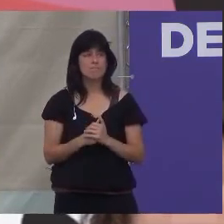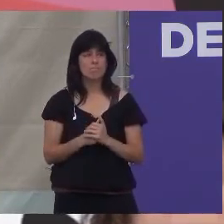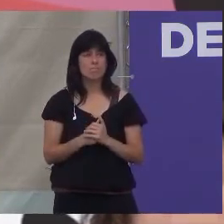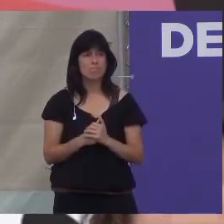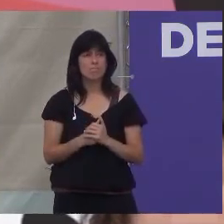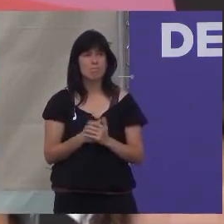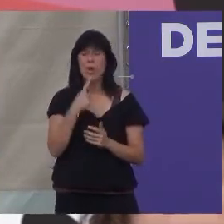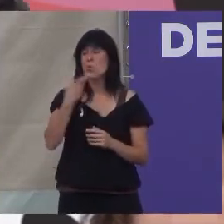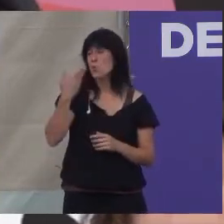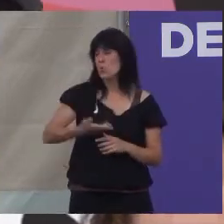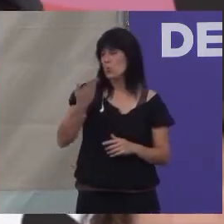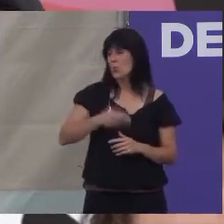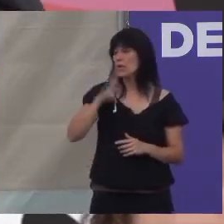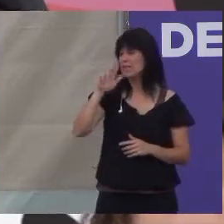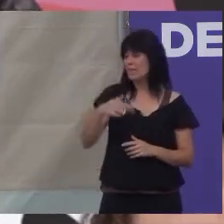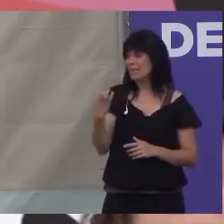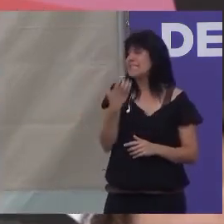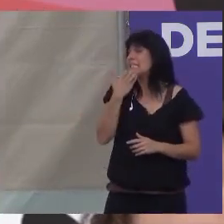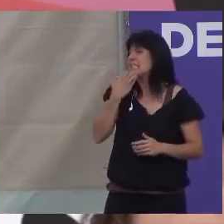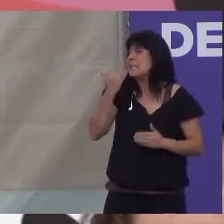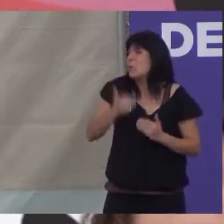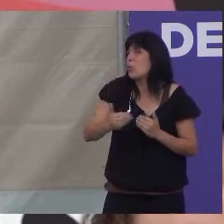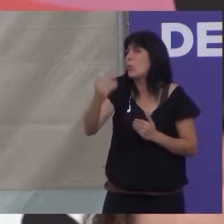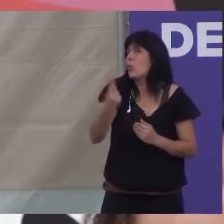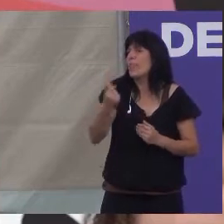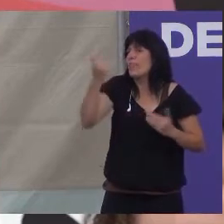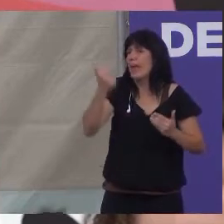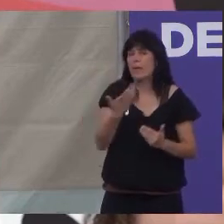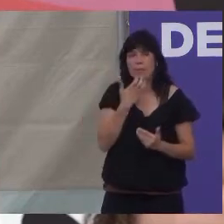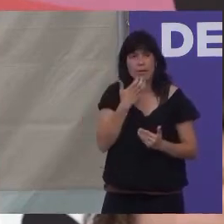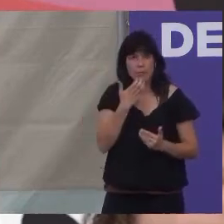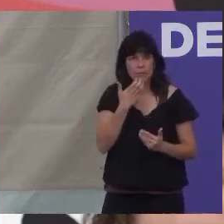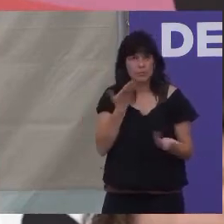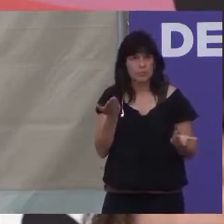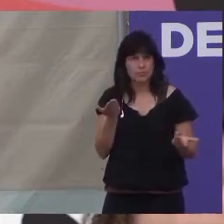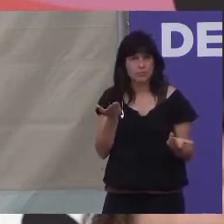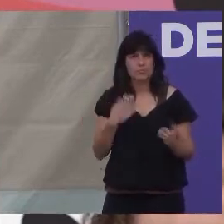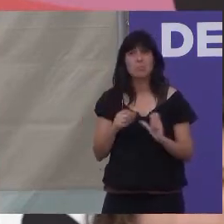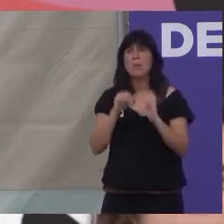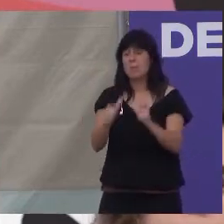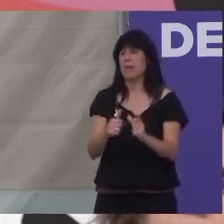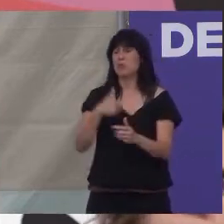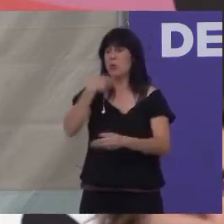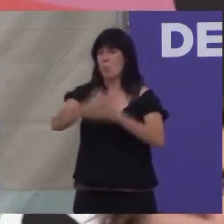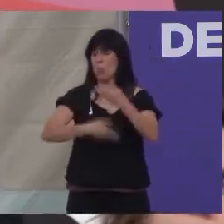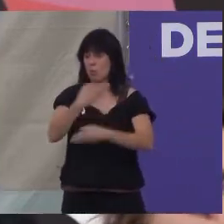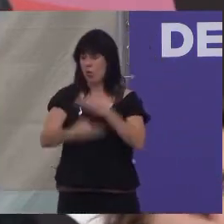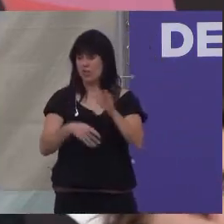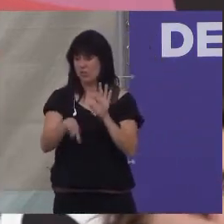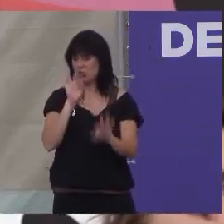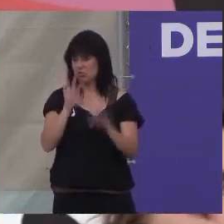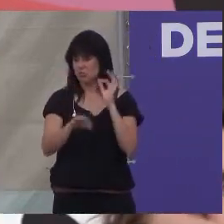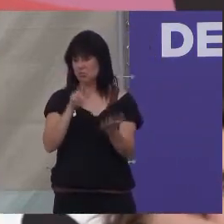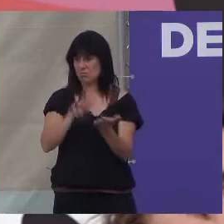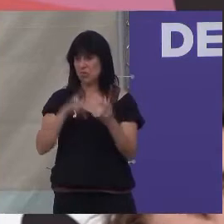Es importante también, si algún día llegamos a entrar en un proceso constituyente, sin la